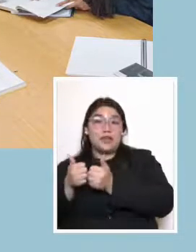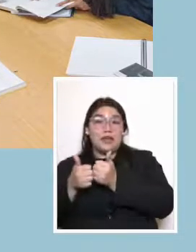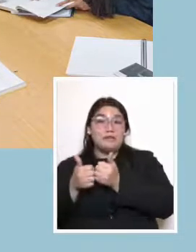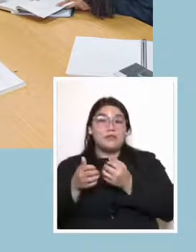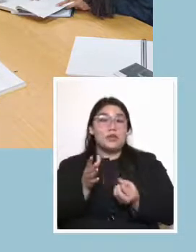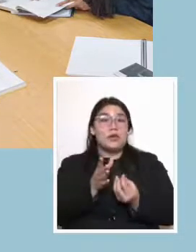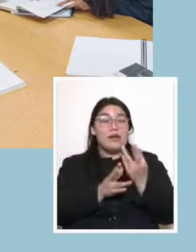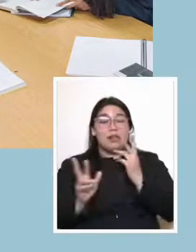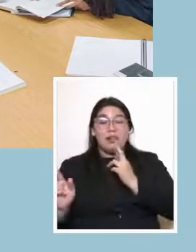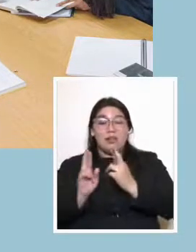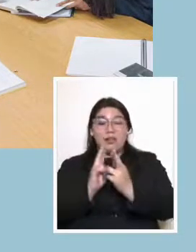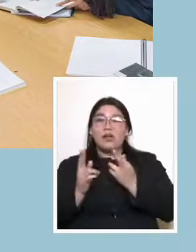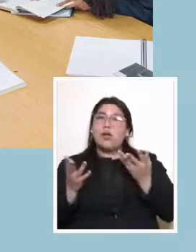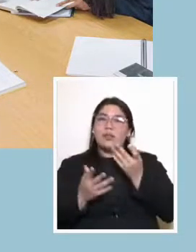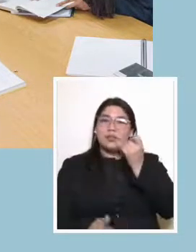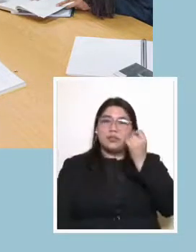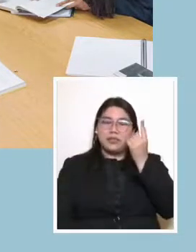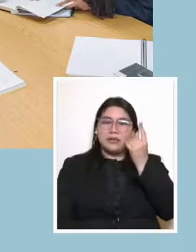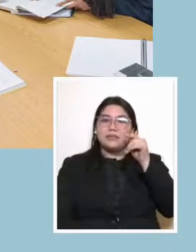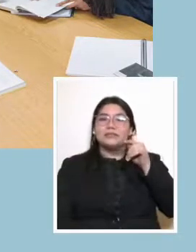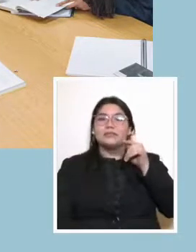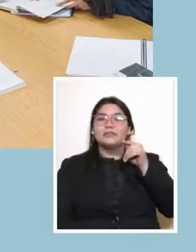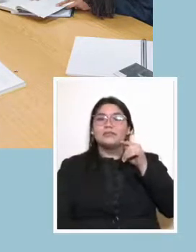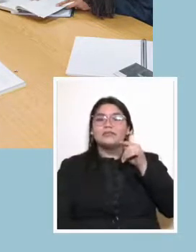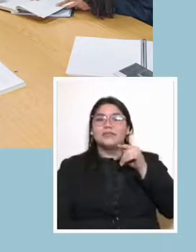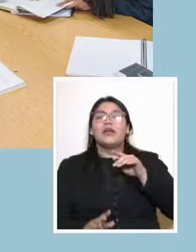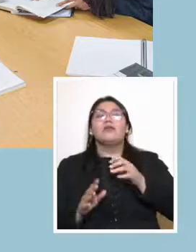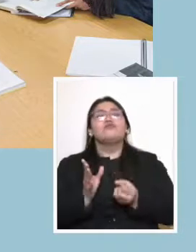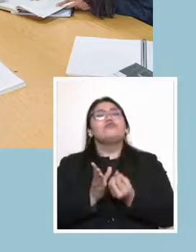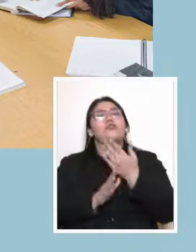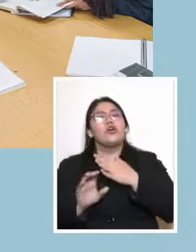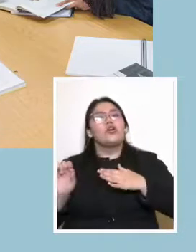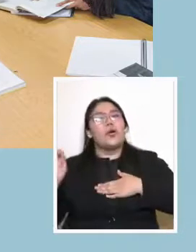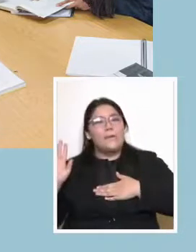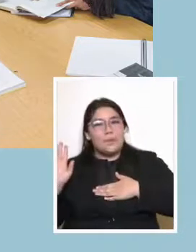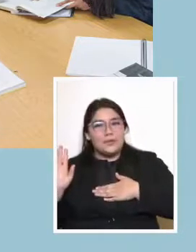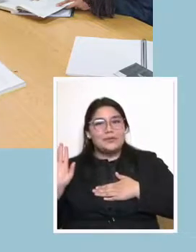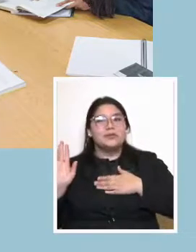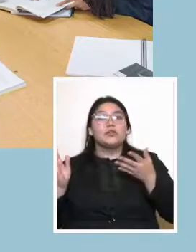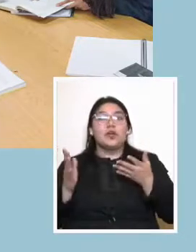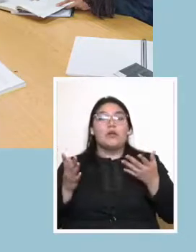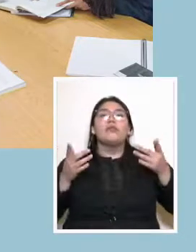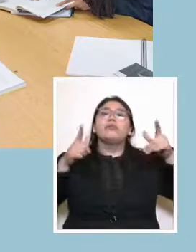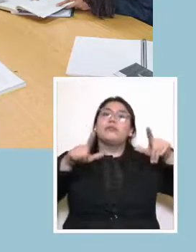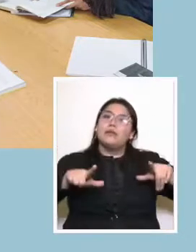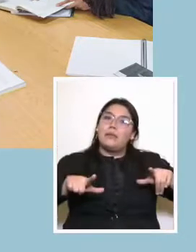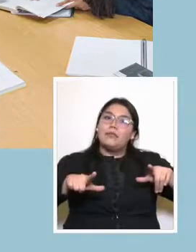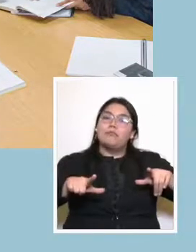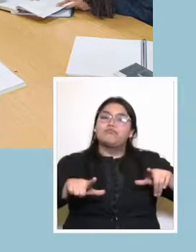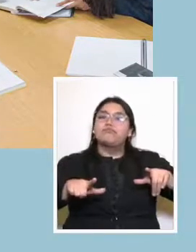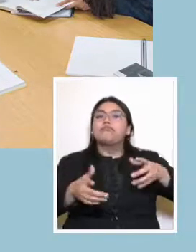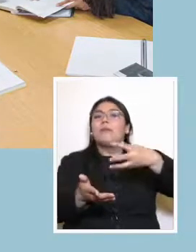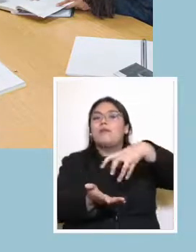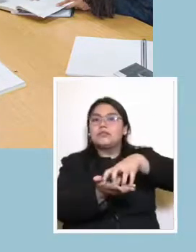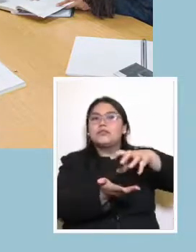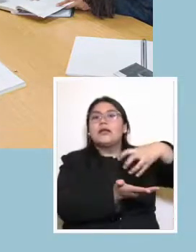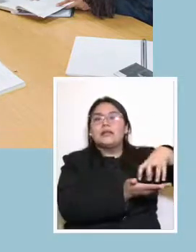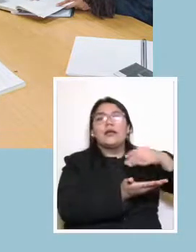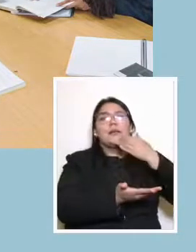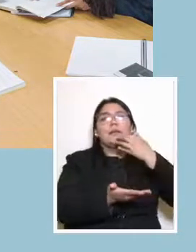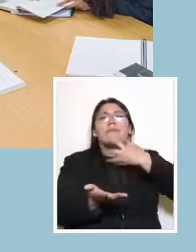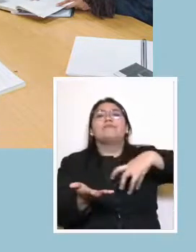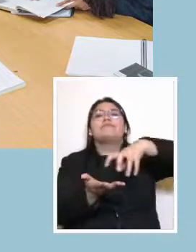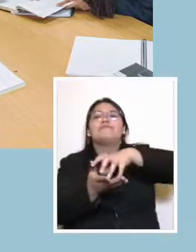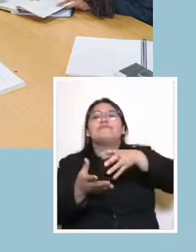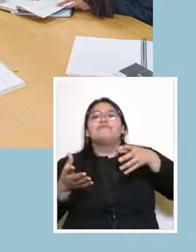compromiso que entendemos que tienen que tener las distintas expresiones del Estado a través de los departamentos provinciales, las macrozonas de la Agencia